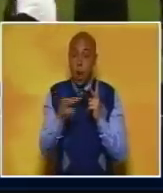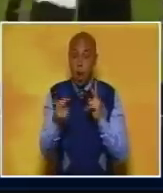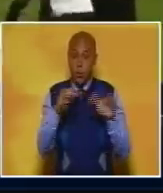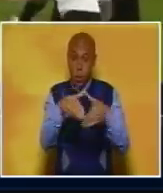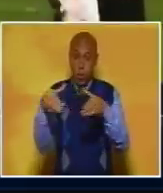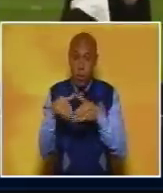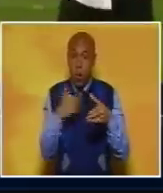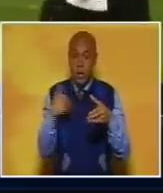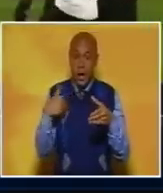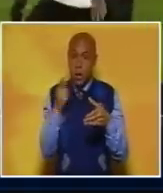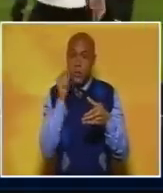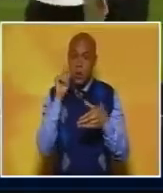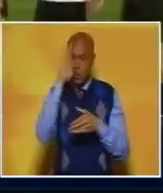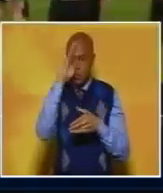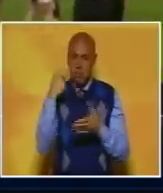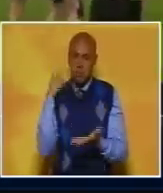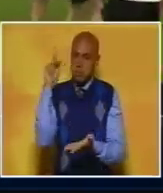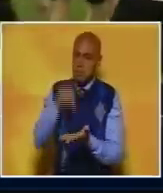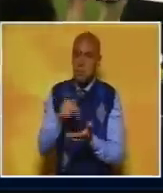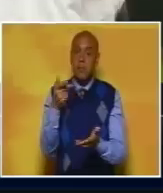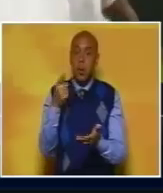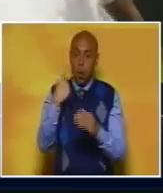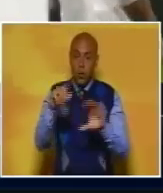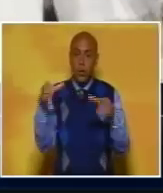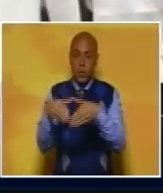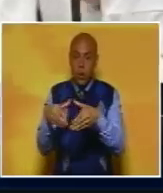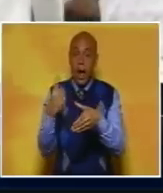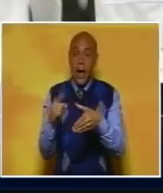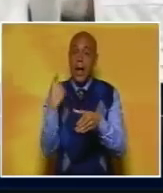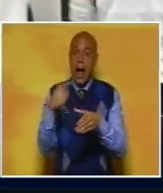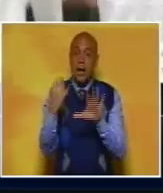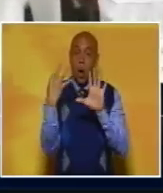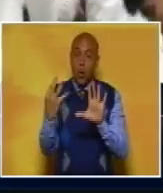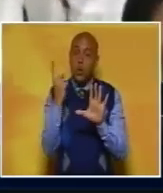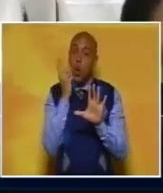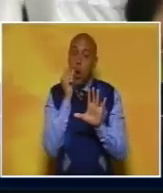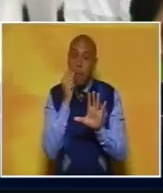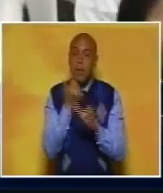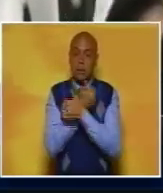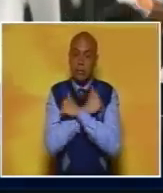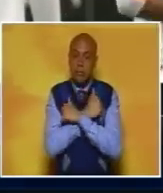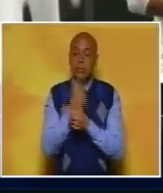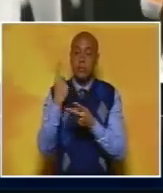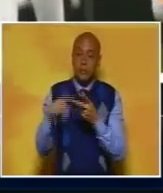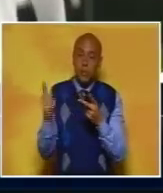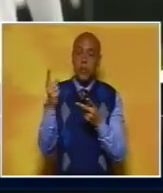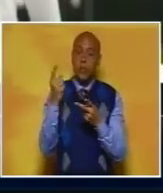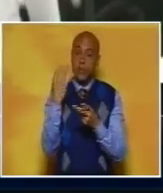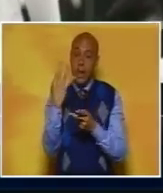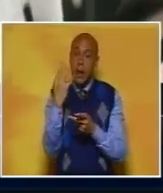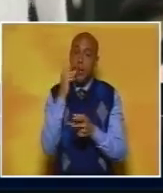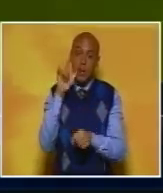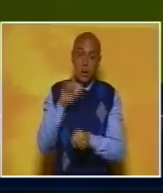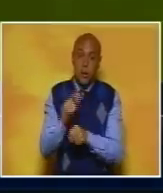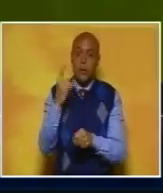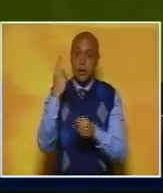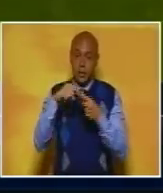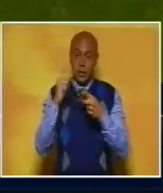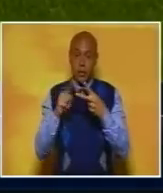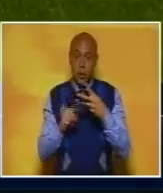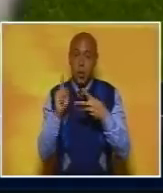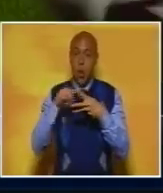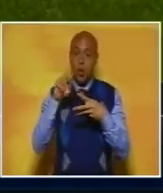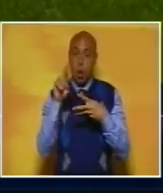entero sin bajas ni dudas, mientras que el cuadro Che llega con 8 bajas confirmadas y 3 dudas. Rodrigo Moreno, Francis